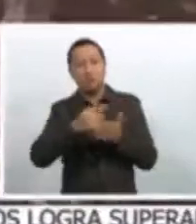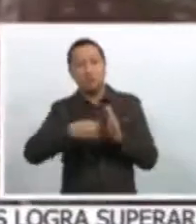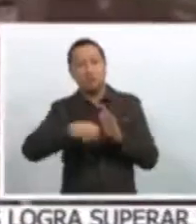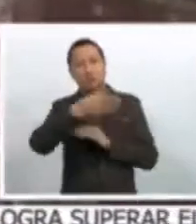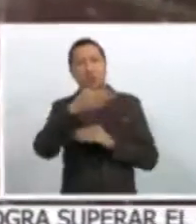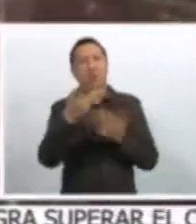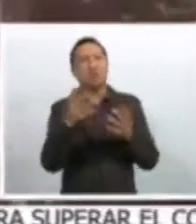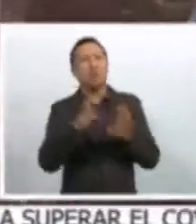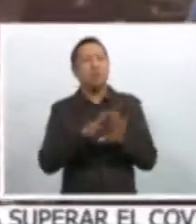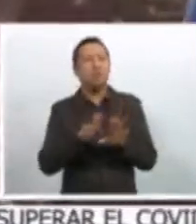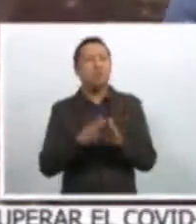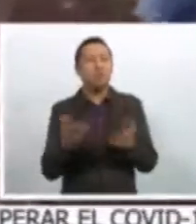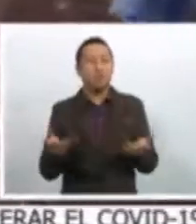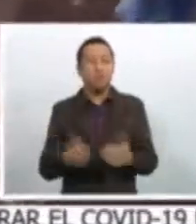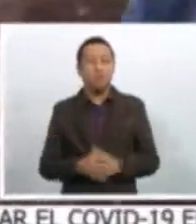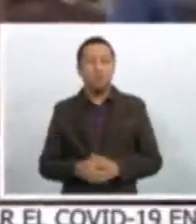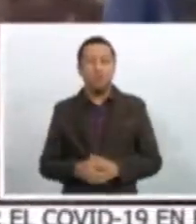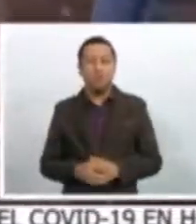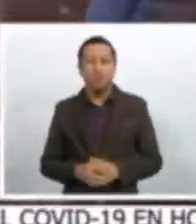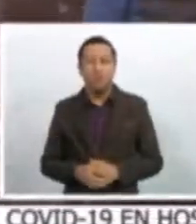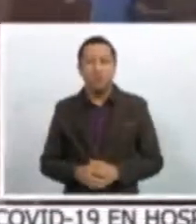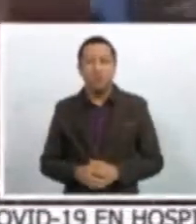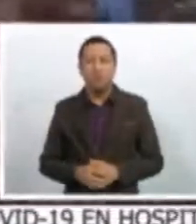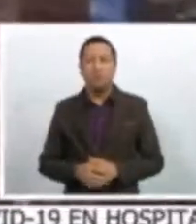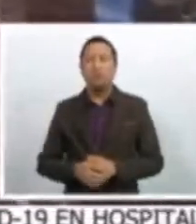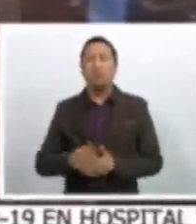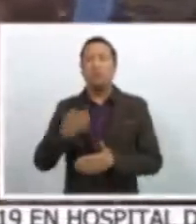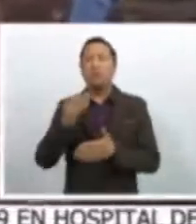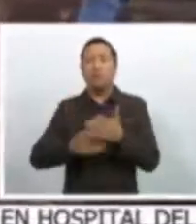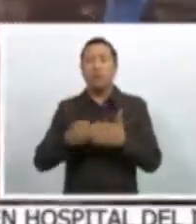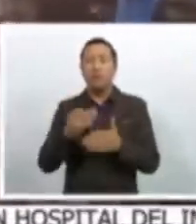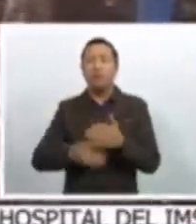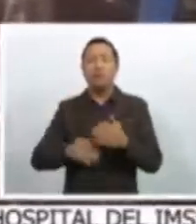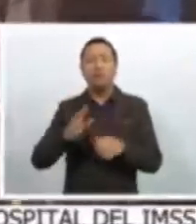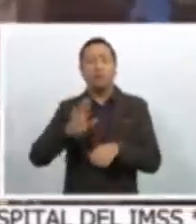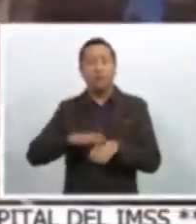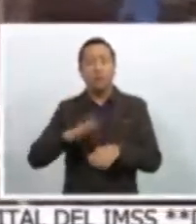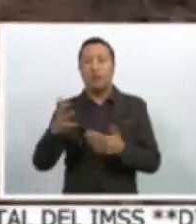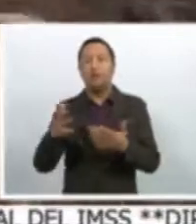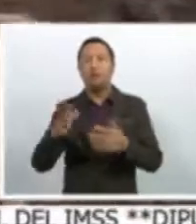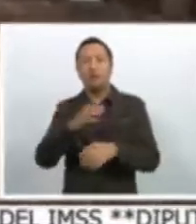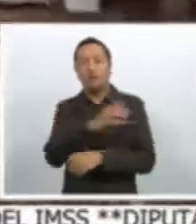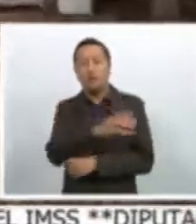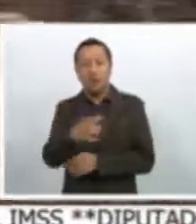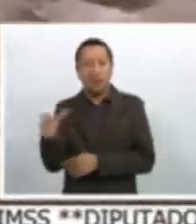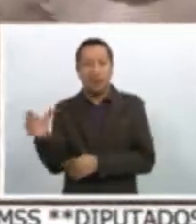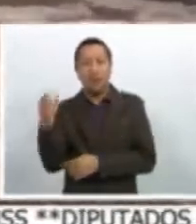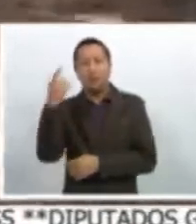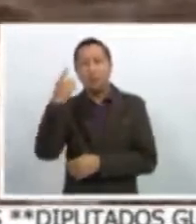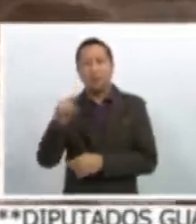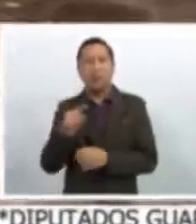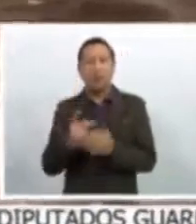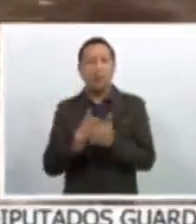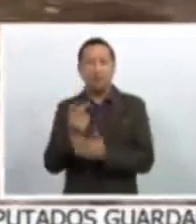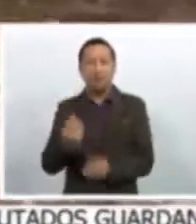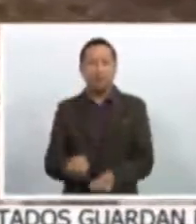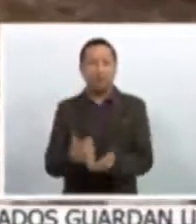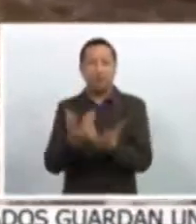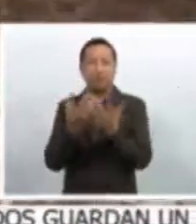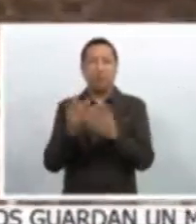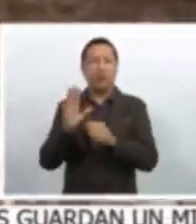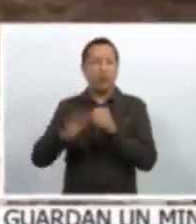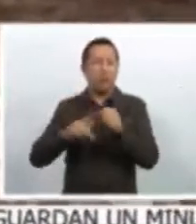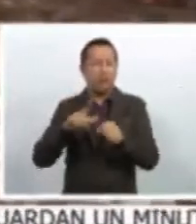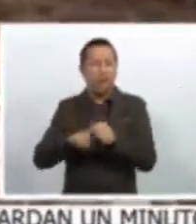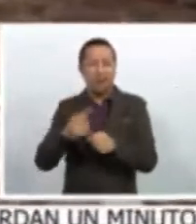Expresó, en su caso requiere infraestructura para la ampliación de sus áreas de pastoreo, así como sistemas de riego y abastecimiento de agua, pues al llevar a cabo